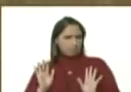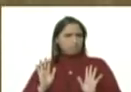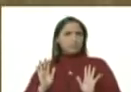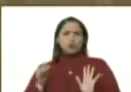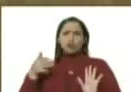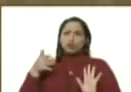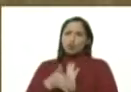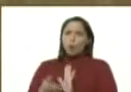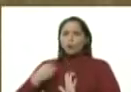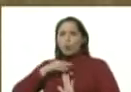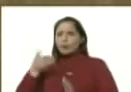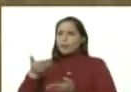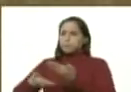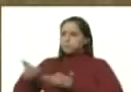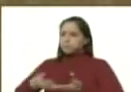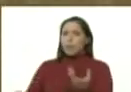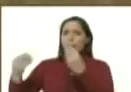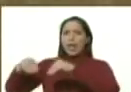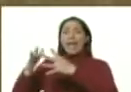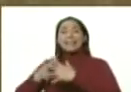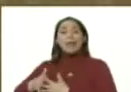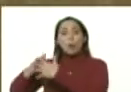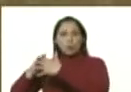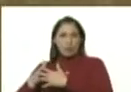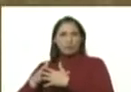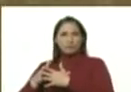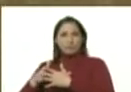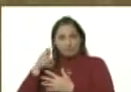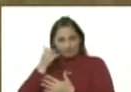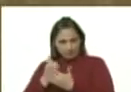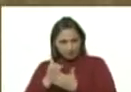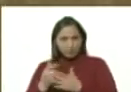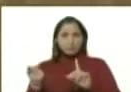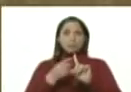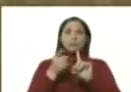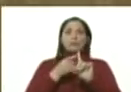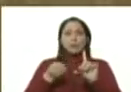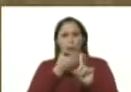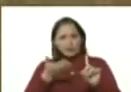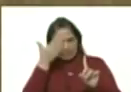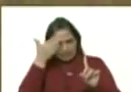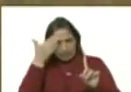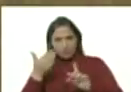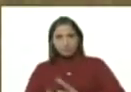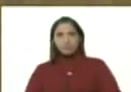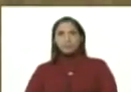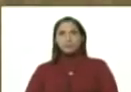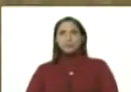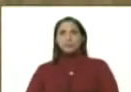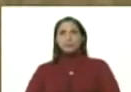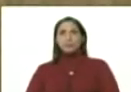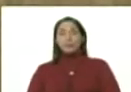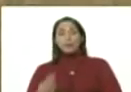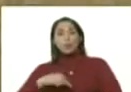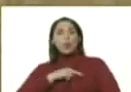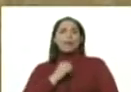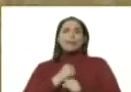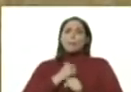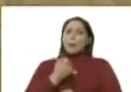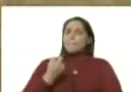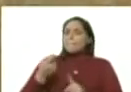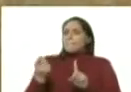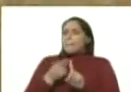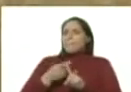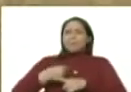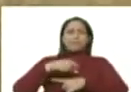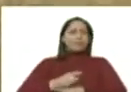relación con los Estados Unidos. En primer lugar, bueno, saben ustedes que nuestra labor fundamental, nuestra